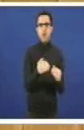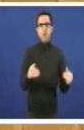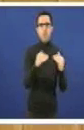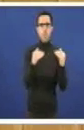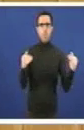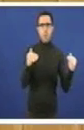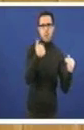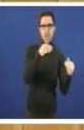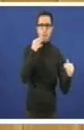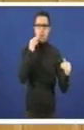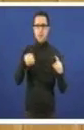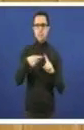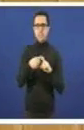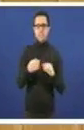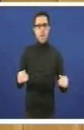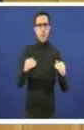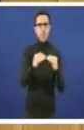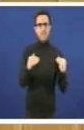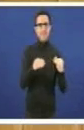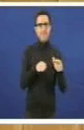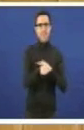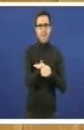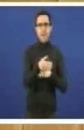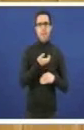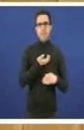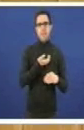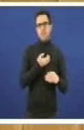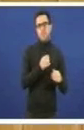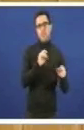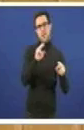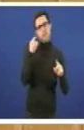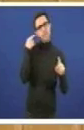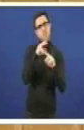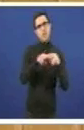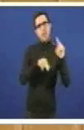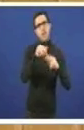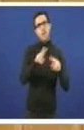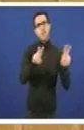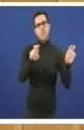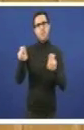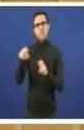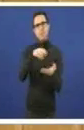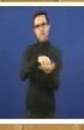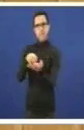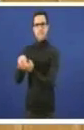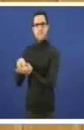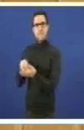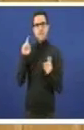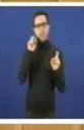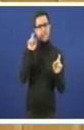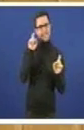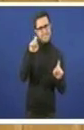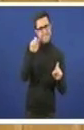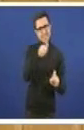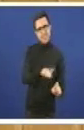os propios concellos no acceso a creación de novos centros de escolas infantis nos seus concellos e un modelo que superaba o